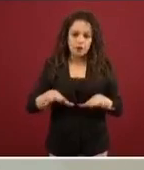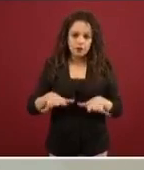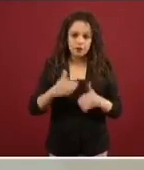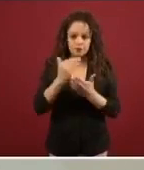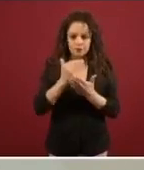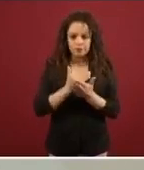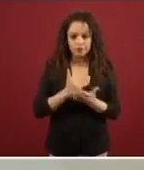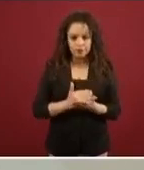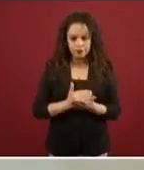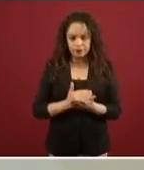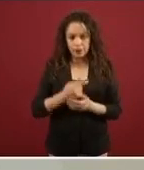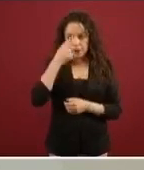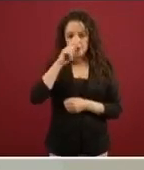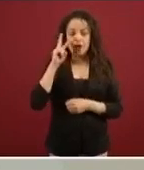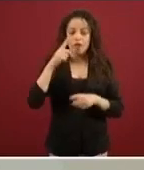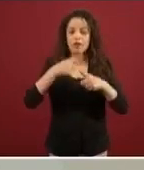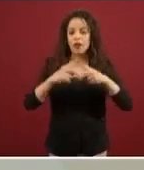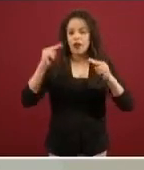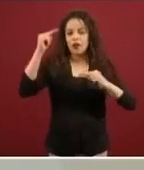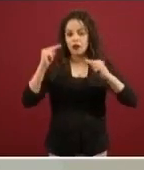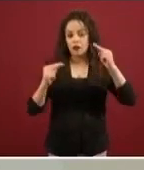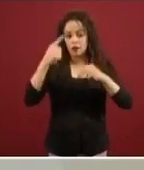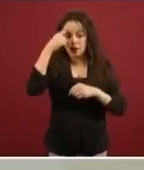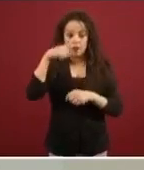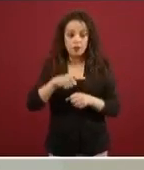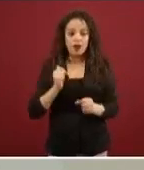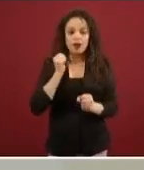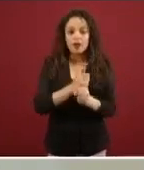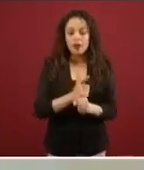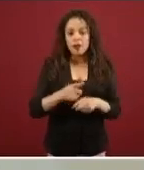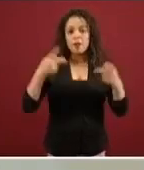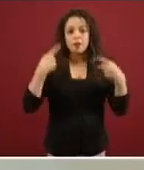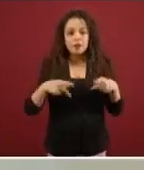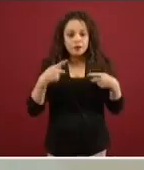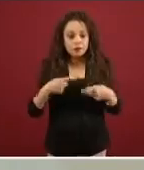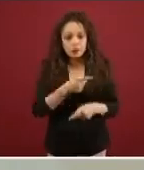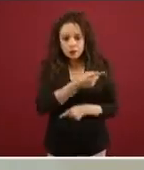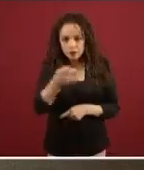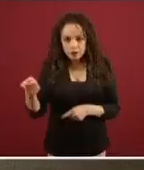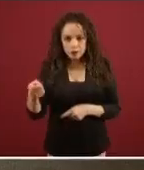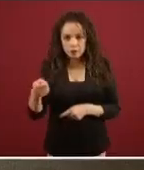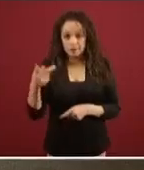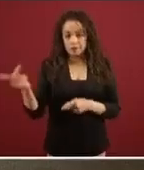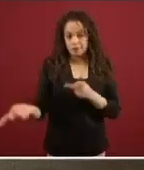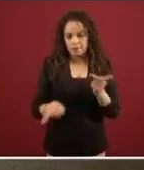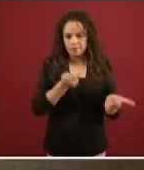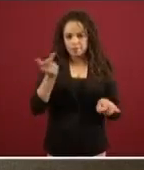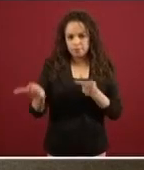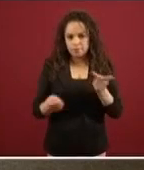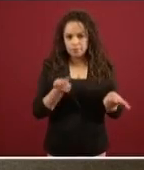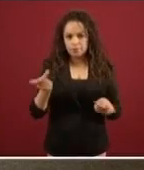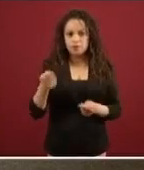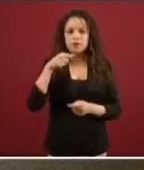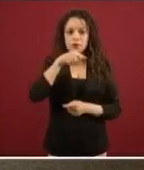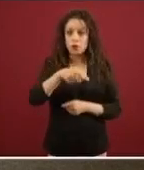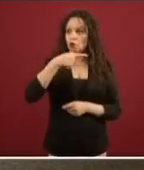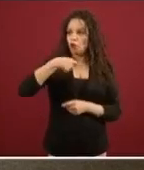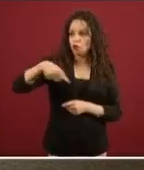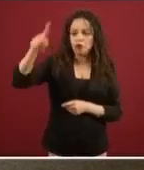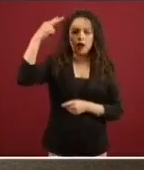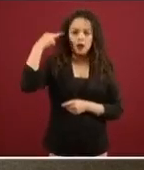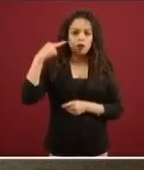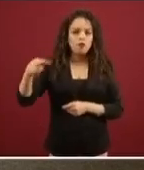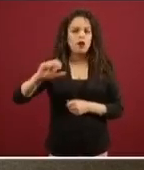desde aquellas que identifican a la persona, que interrogan y toman los antecedentes de viaje o de visitas